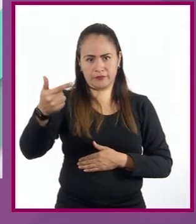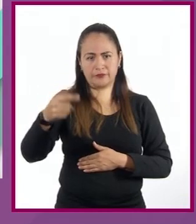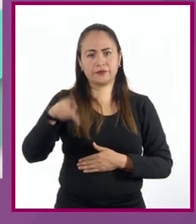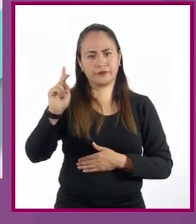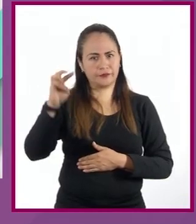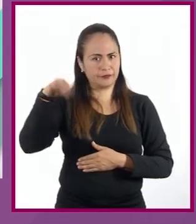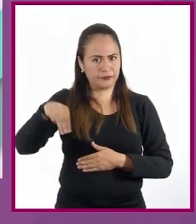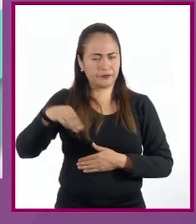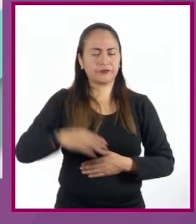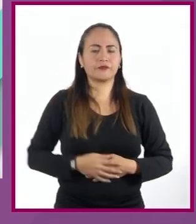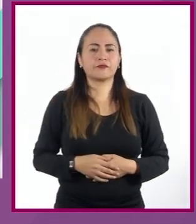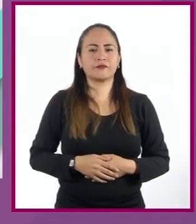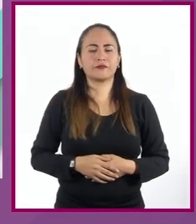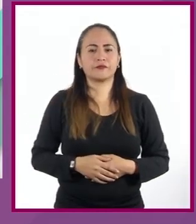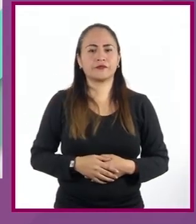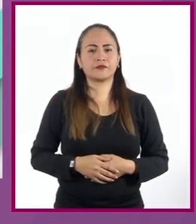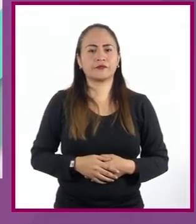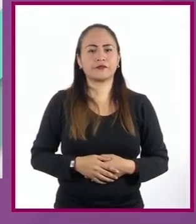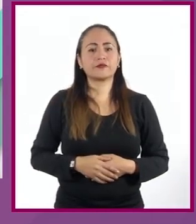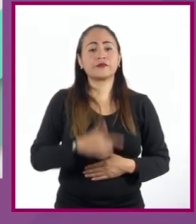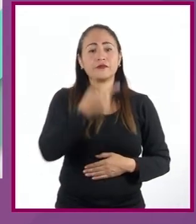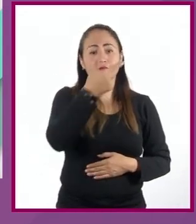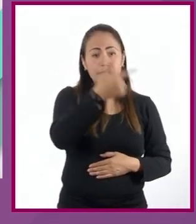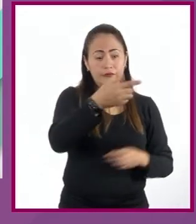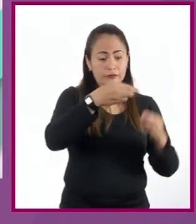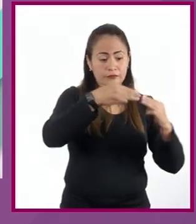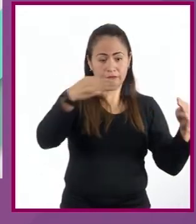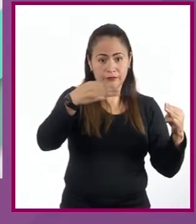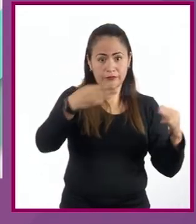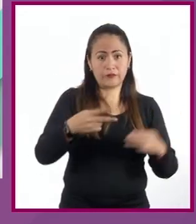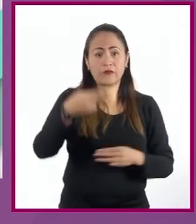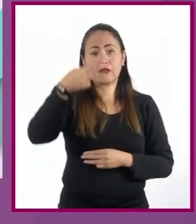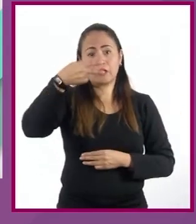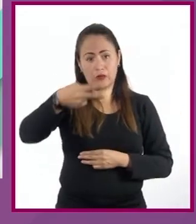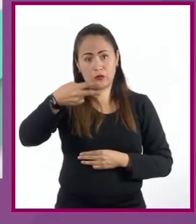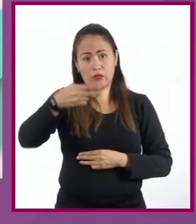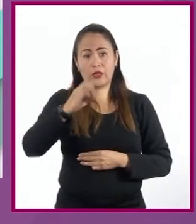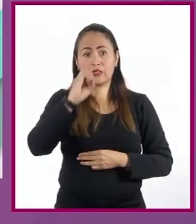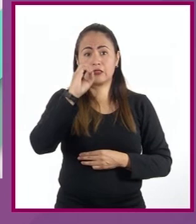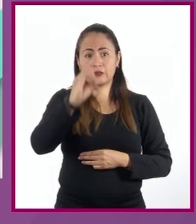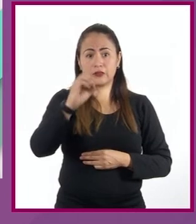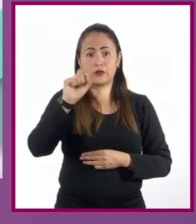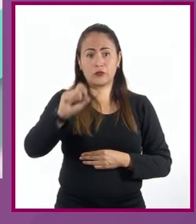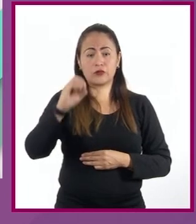0.007 kilómetros. Entonces, 7 metros es equivalente a